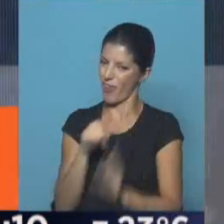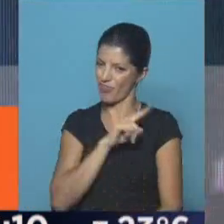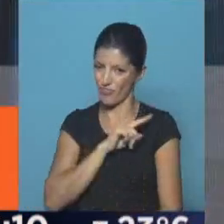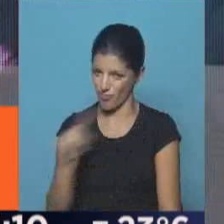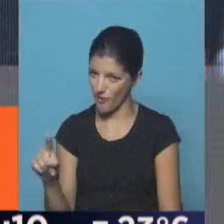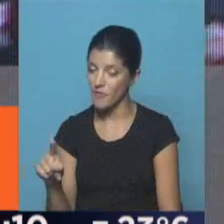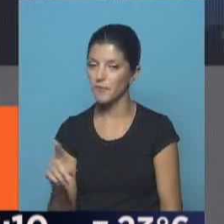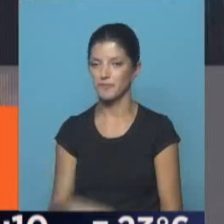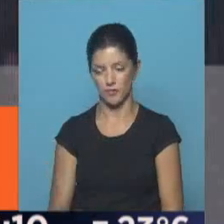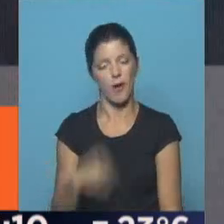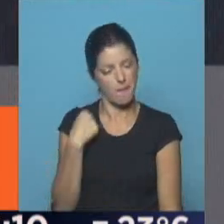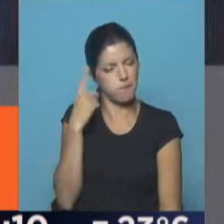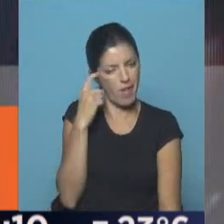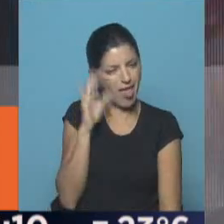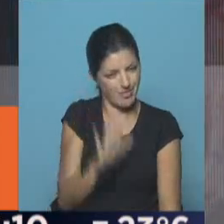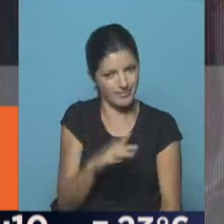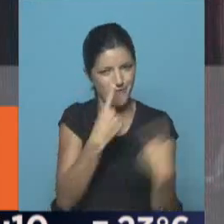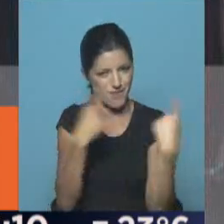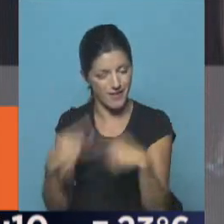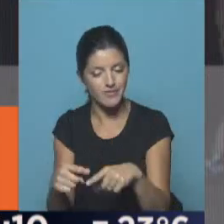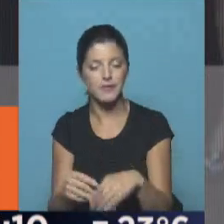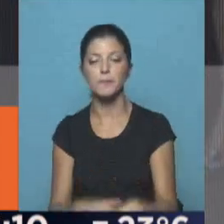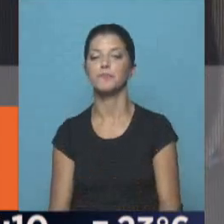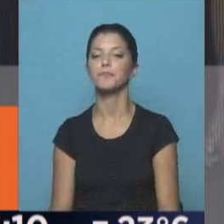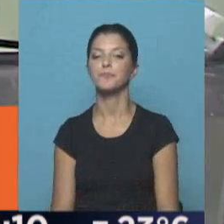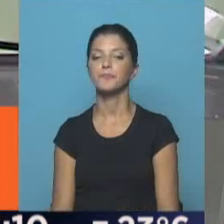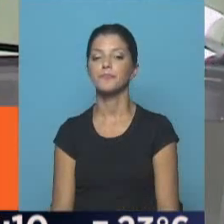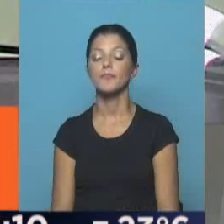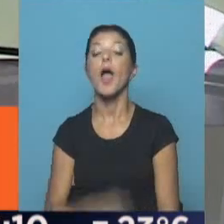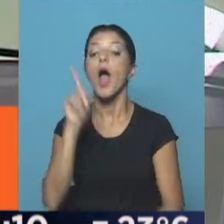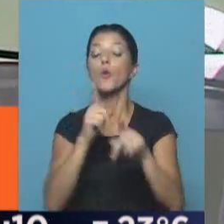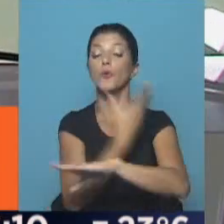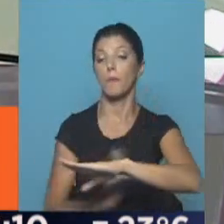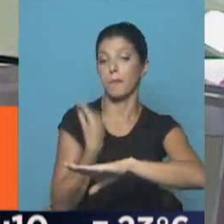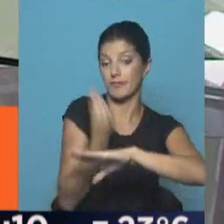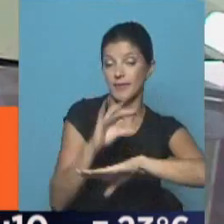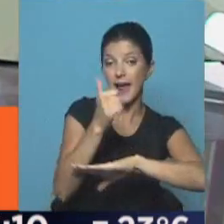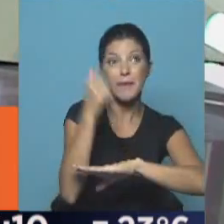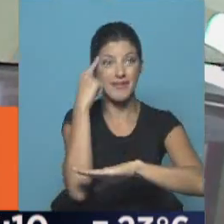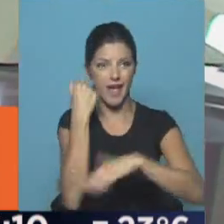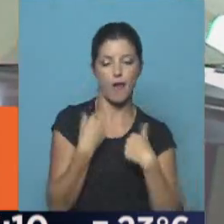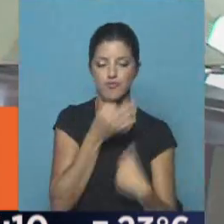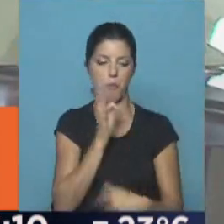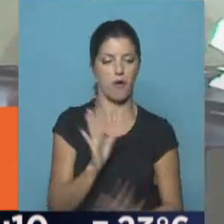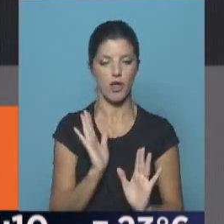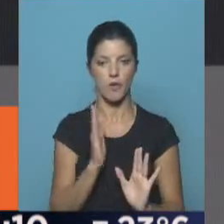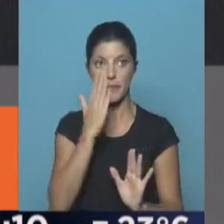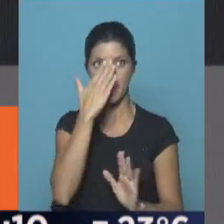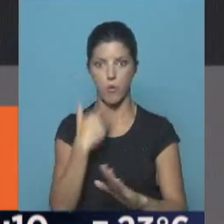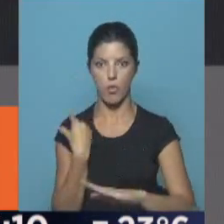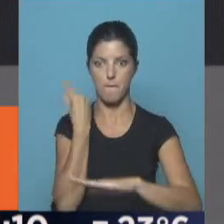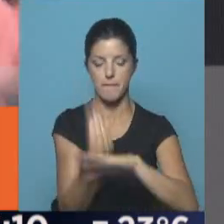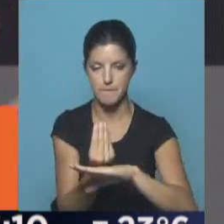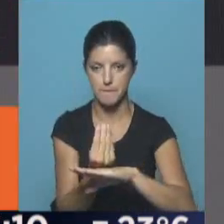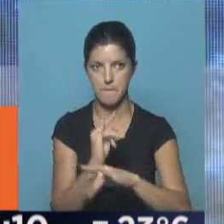y hemos aprendido que no es así. El problema es que muchos o algunos presidentes que son elegidos presidentes de Estados Unidos piensan que pueden hacer lo que quieren. Cuando llegan al